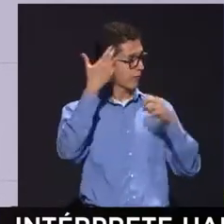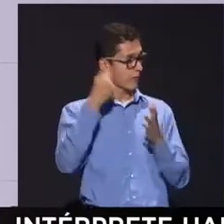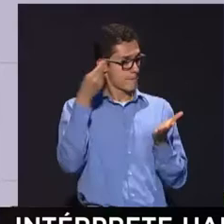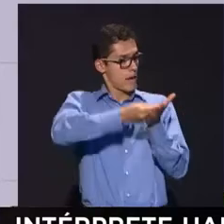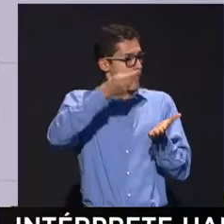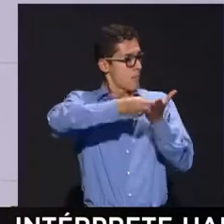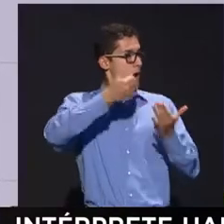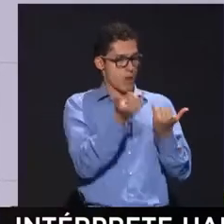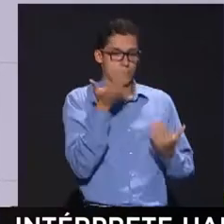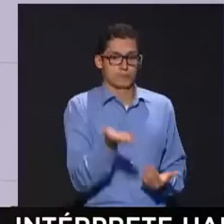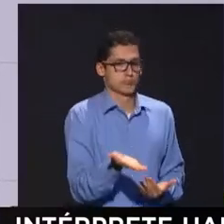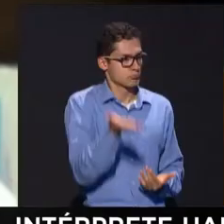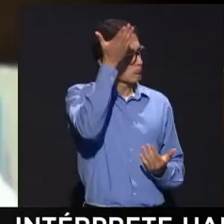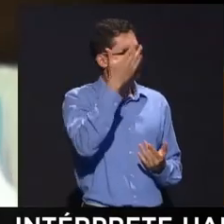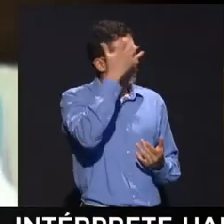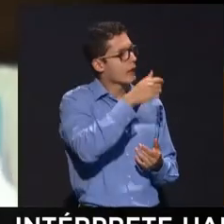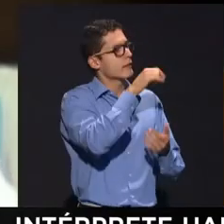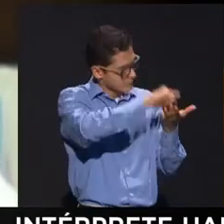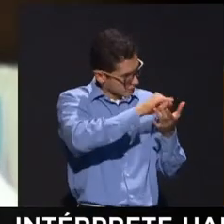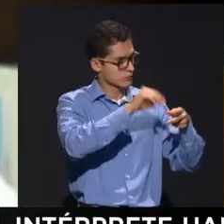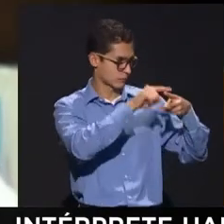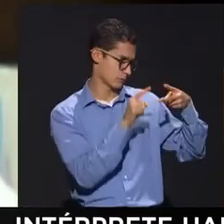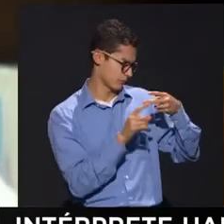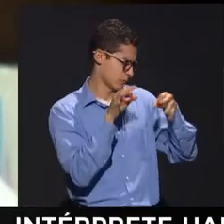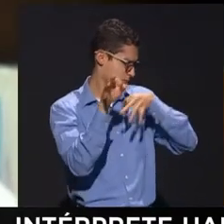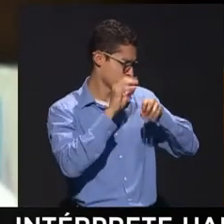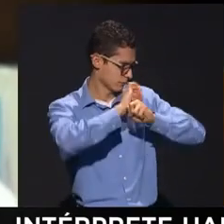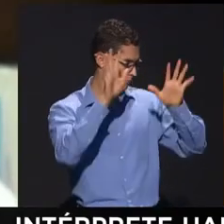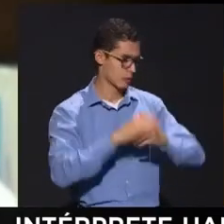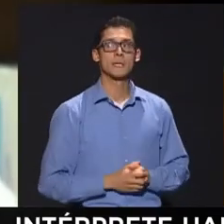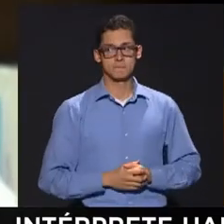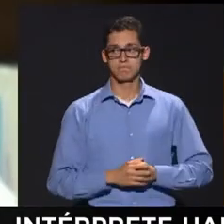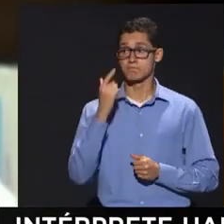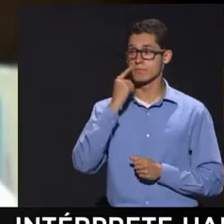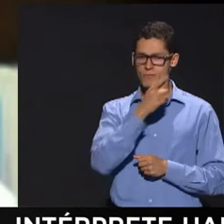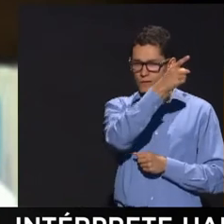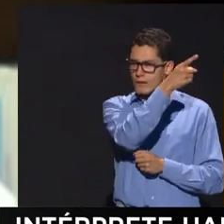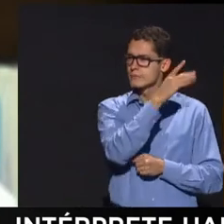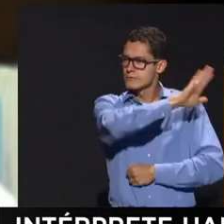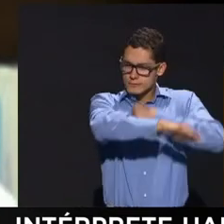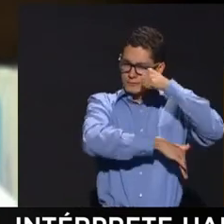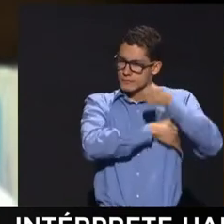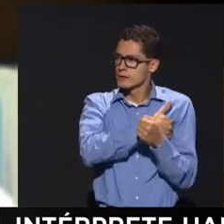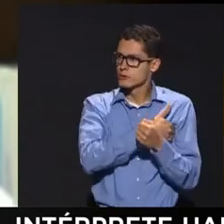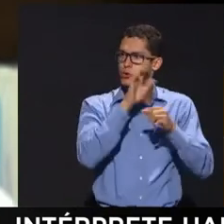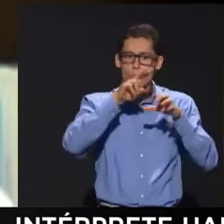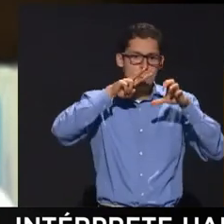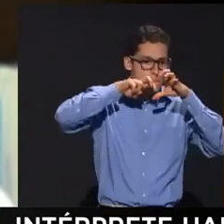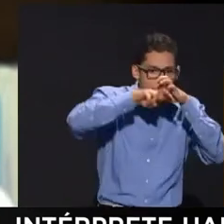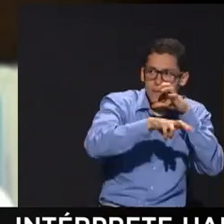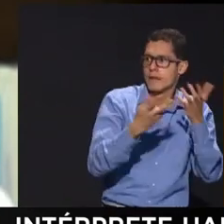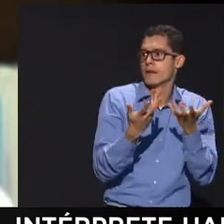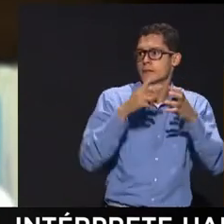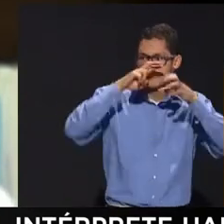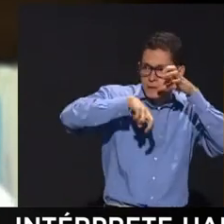tratemos estos dos temas de una vez. Ok, el Ministerio de Minas y Energía definió que para todo el país los prestadores de los